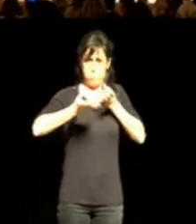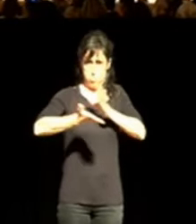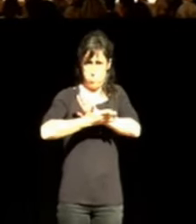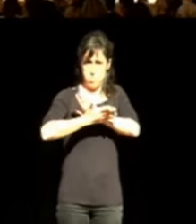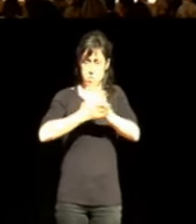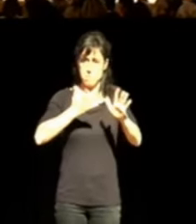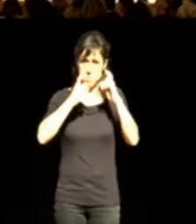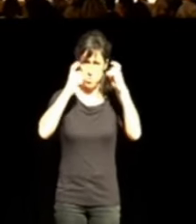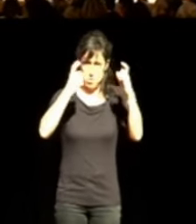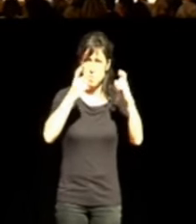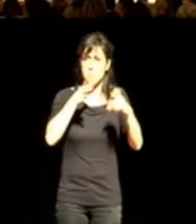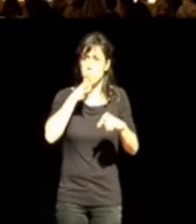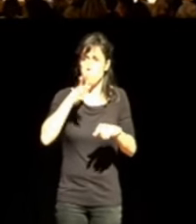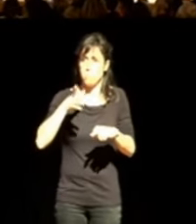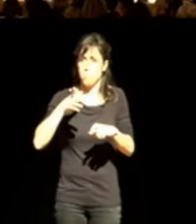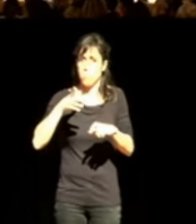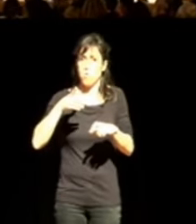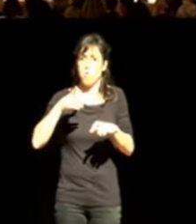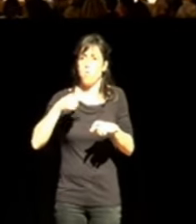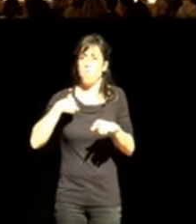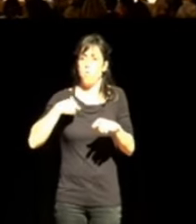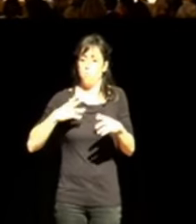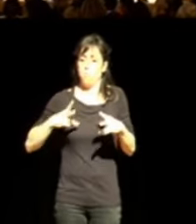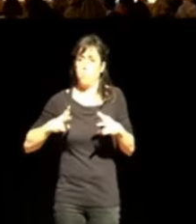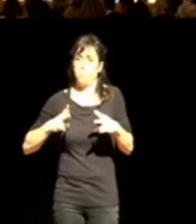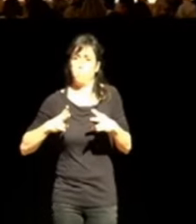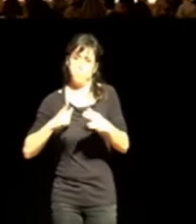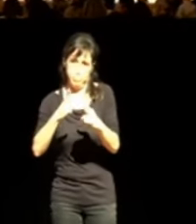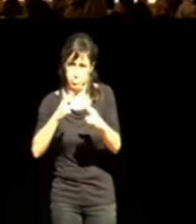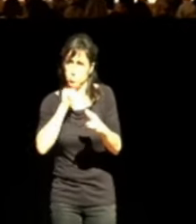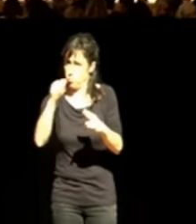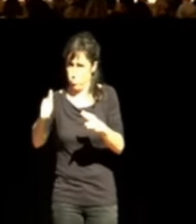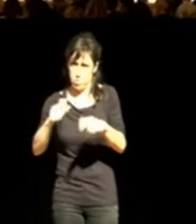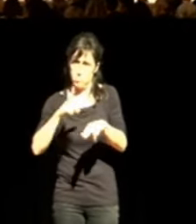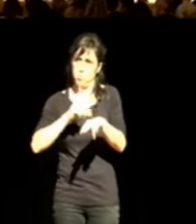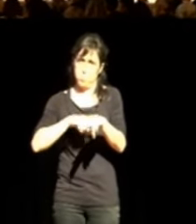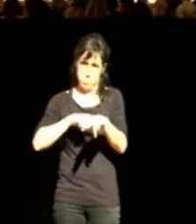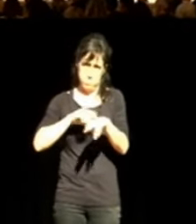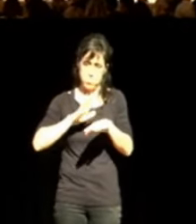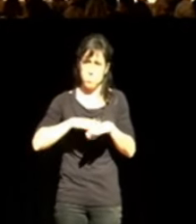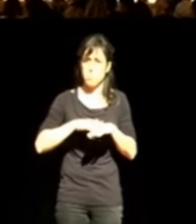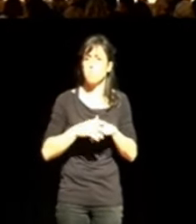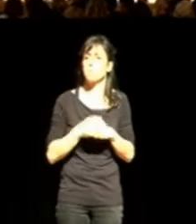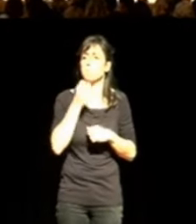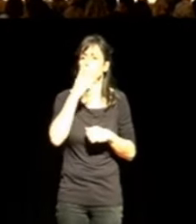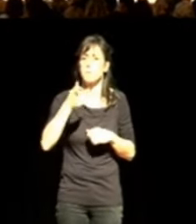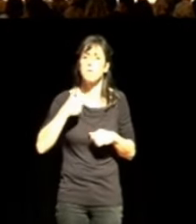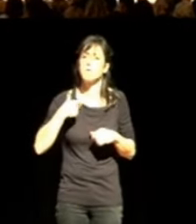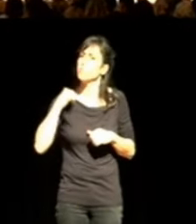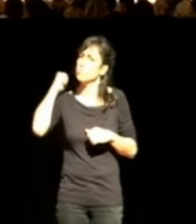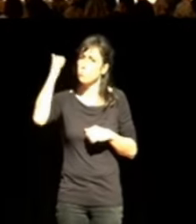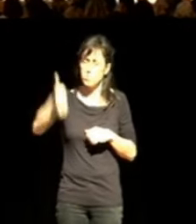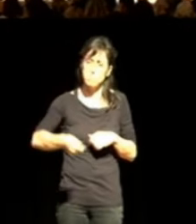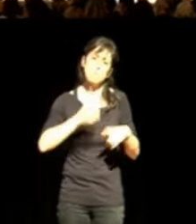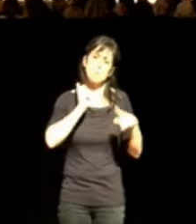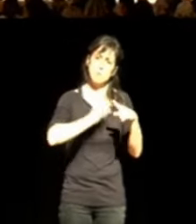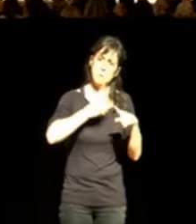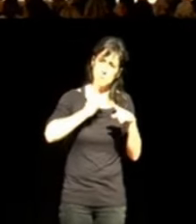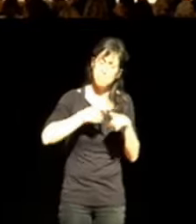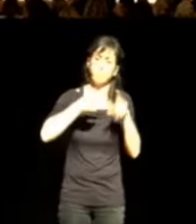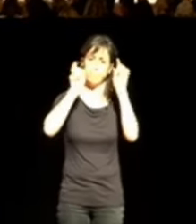tiempo a contarlo todo. Bueno, yo siempre he trabajado integrando psicología, sexología y